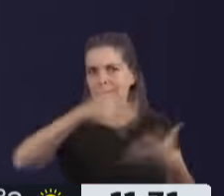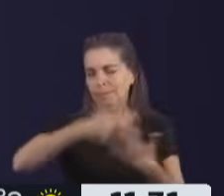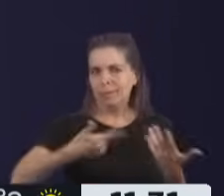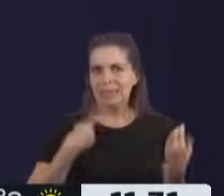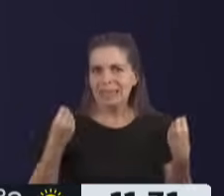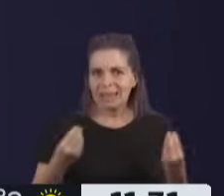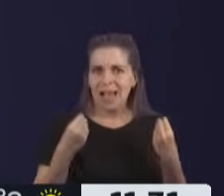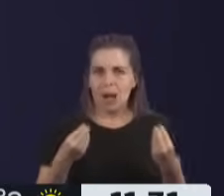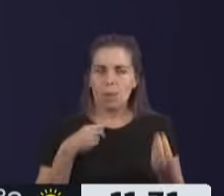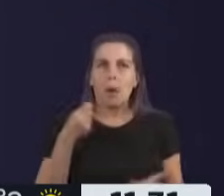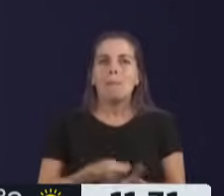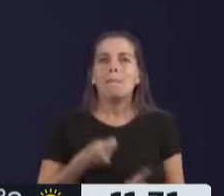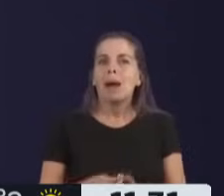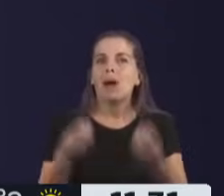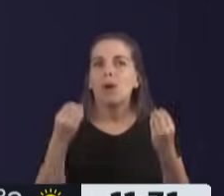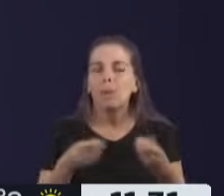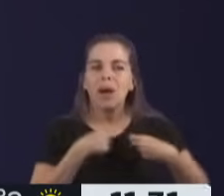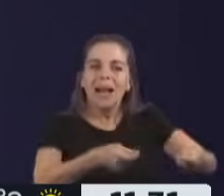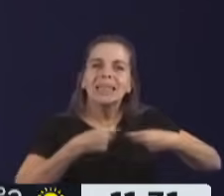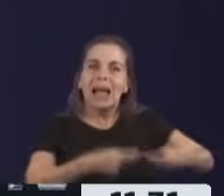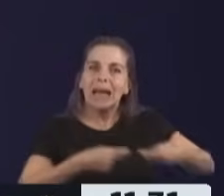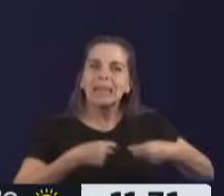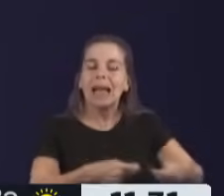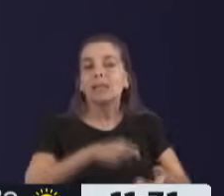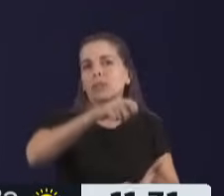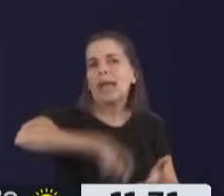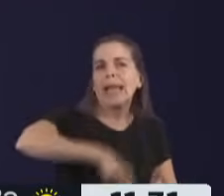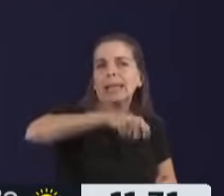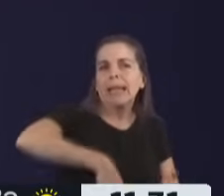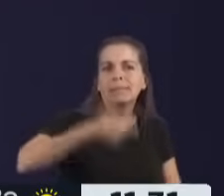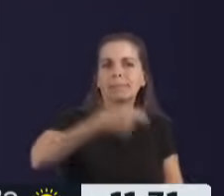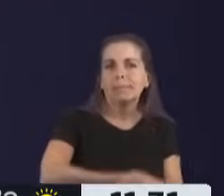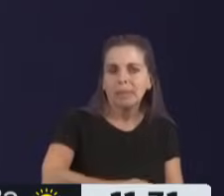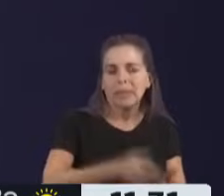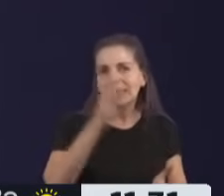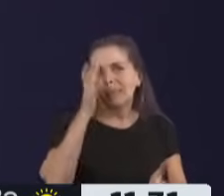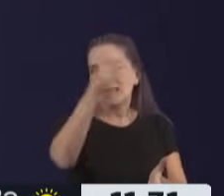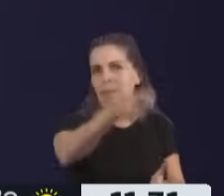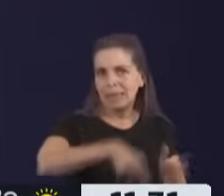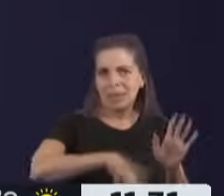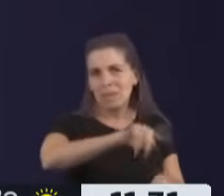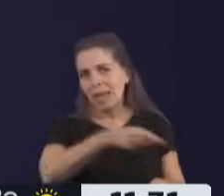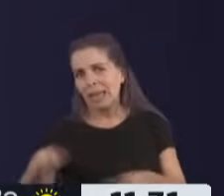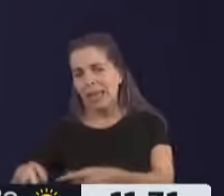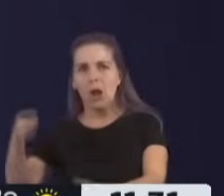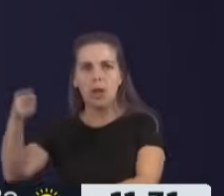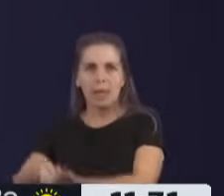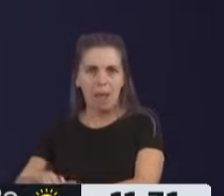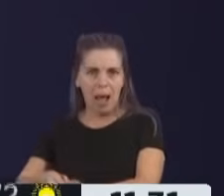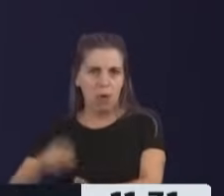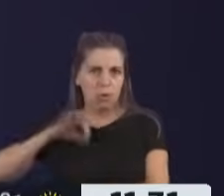vida y me descontrolé en el gasto porque gasté con la tarjeta más de lo que efectivamente podía. Y eso es un